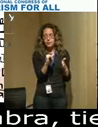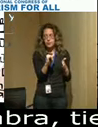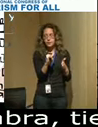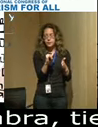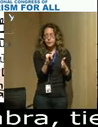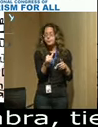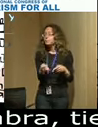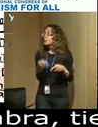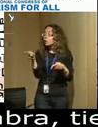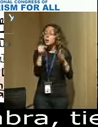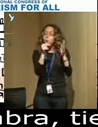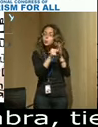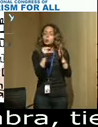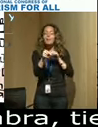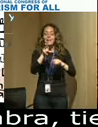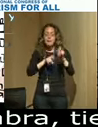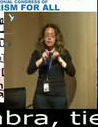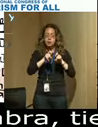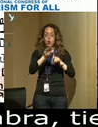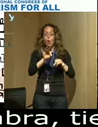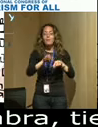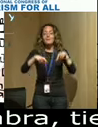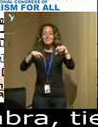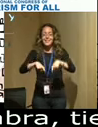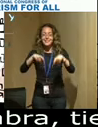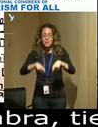llamar punto de receso y punto de descanso.